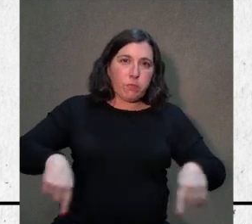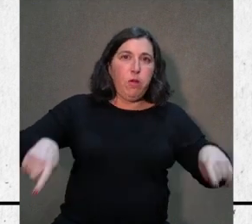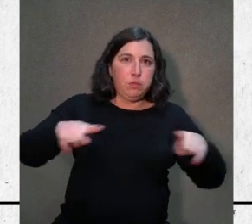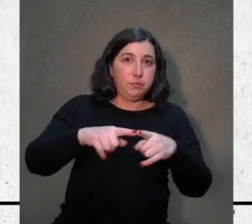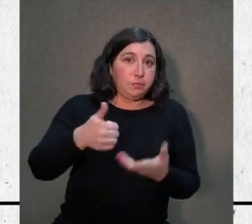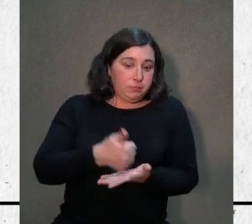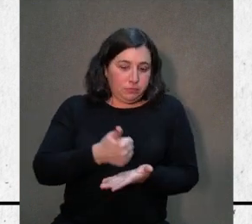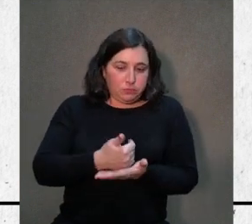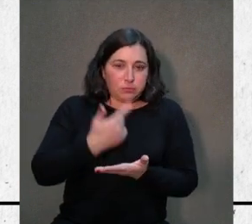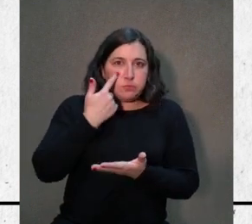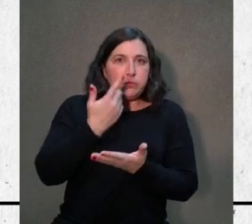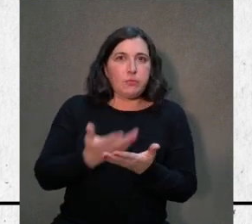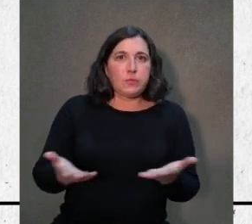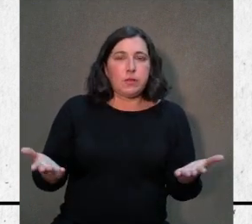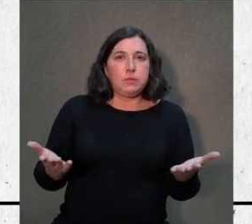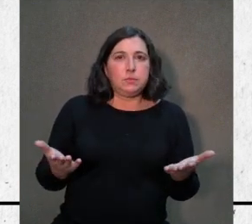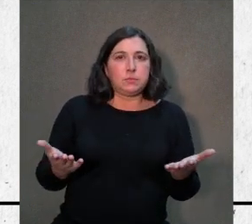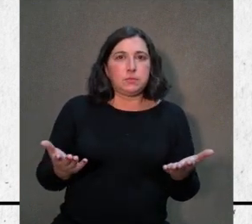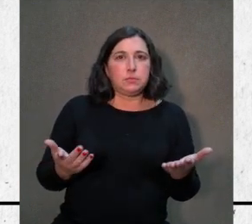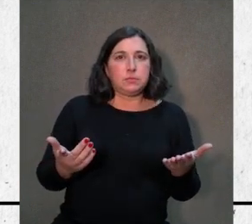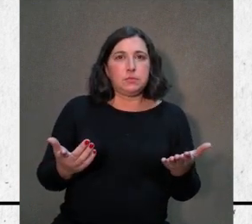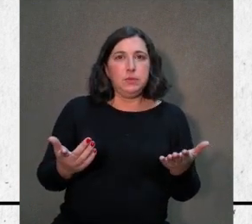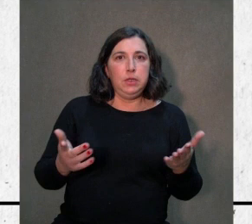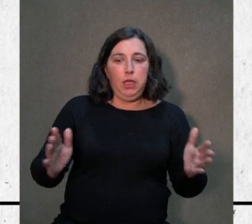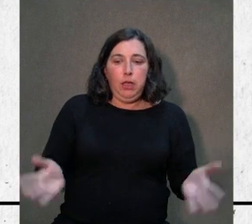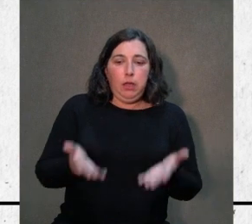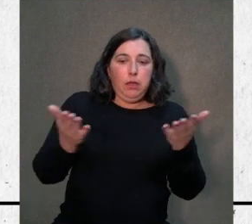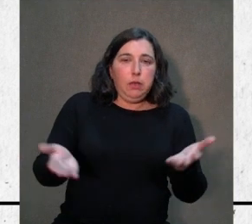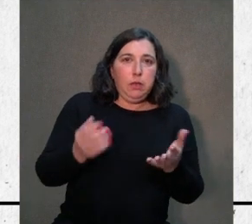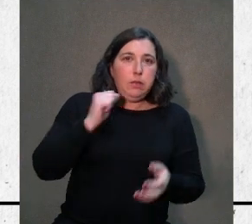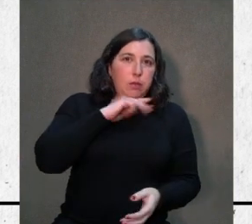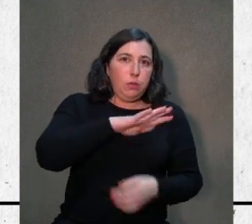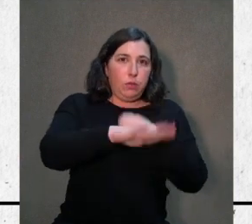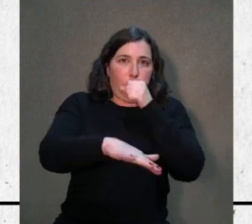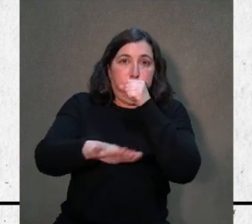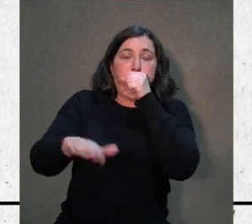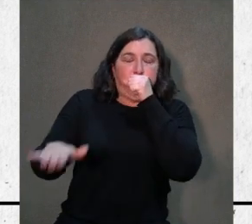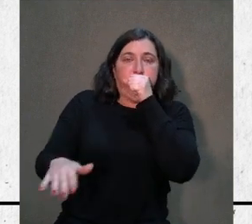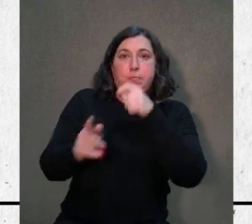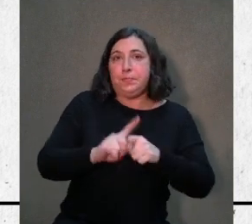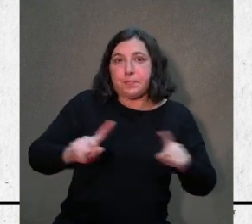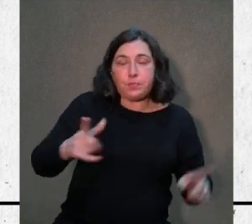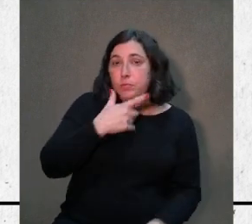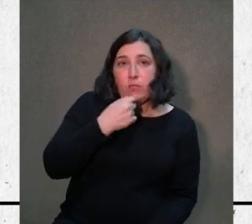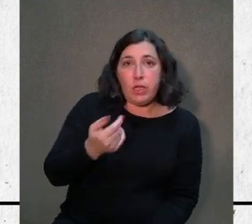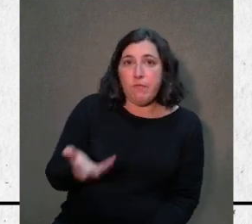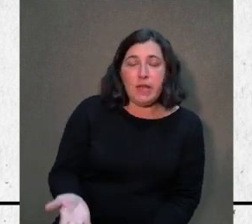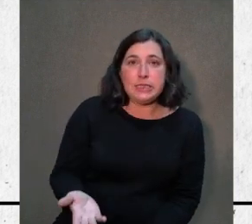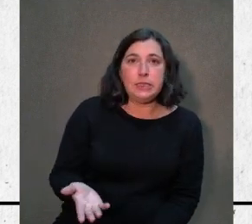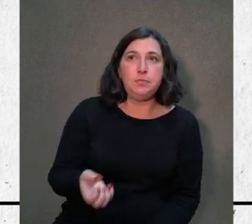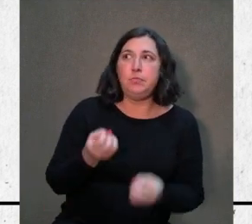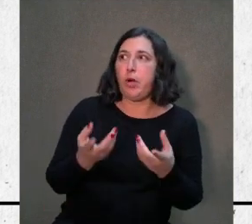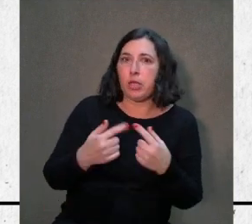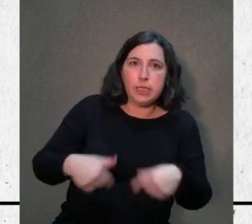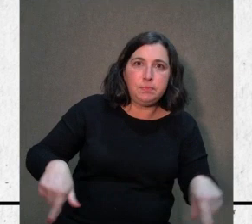estamos también manteniendo la motivación de los muchachos, porque no es nada fácil. Ellos no tienen, si no tienen el propósito